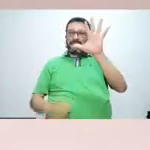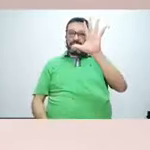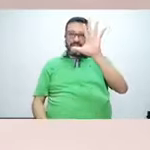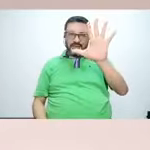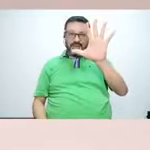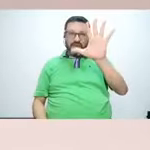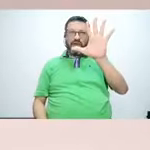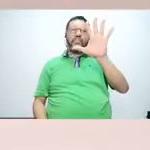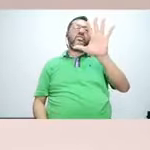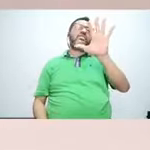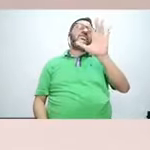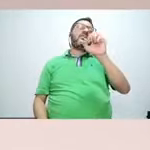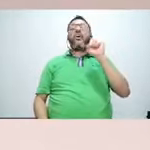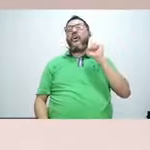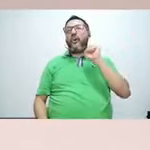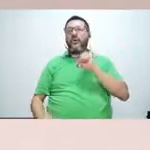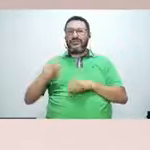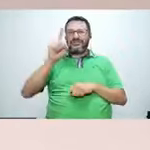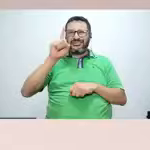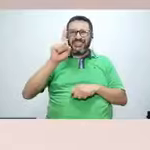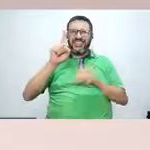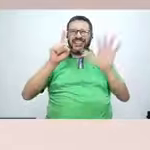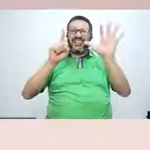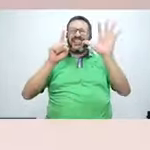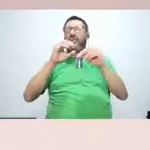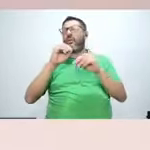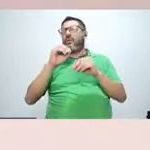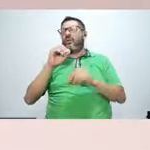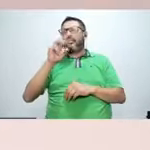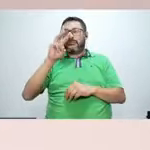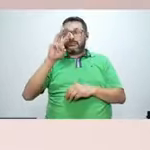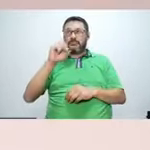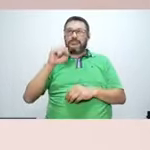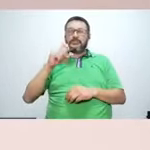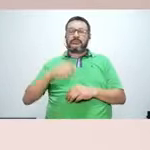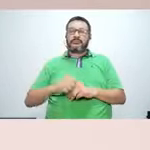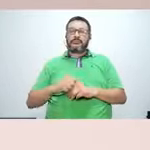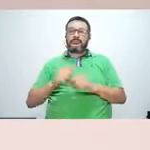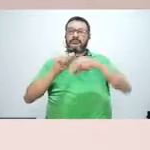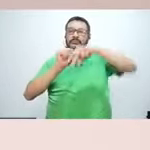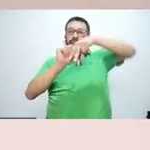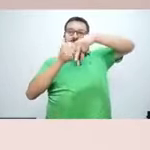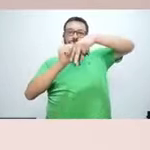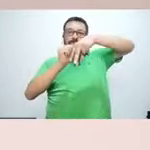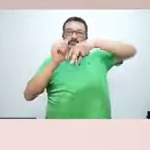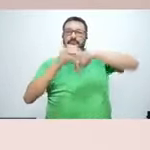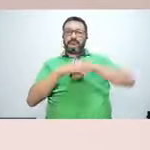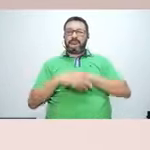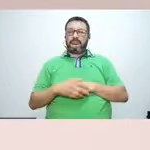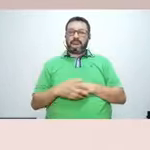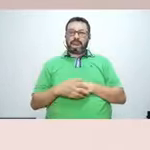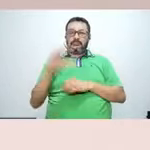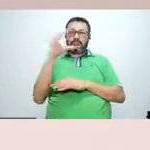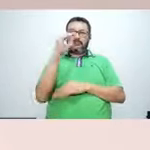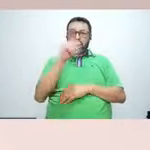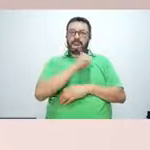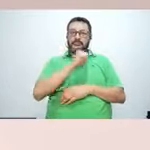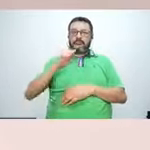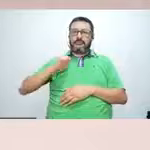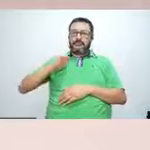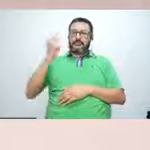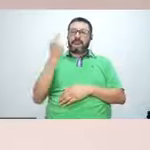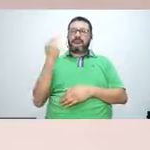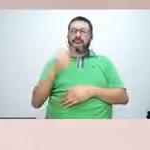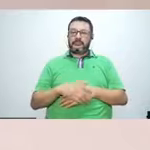5, 4, 3 o 6 gimnastas, dependiendo de la competencia. Y te da como el prestigio como país, o sea, no es individualista. Y el hecho